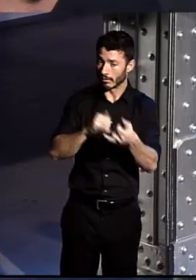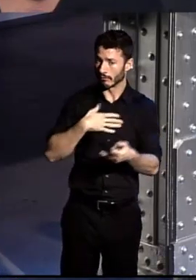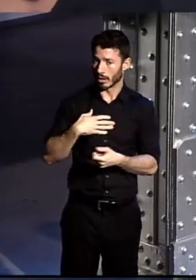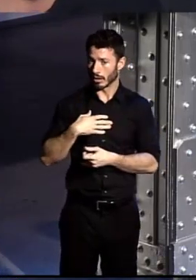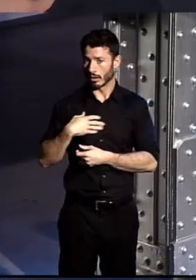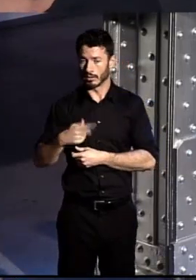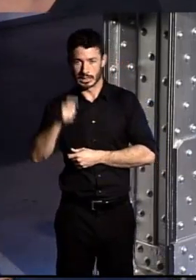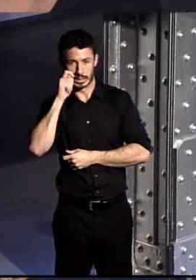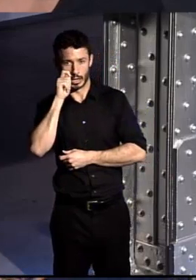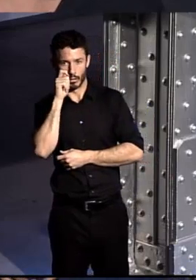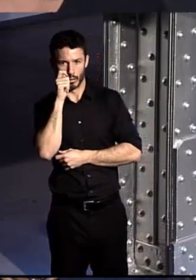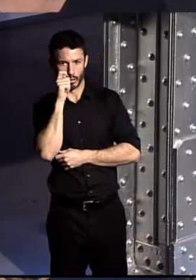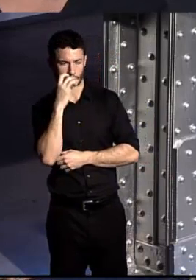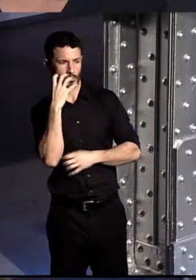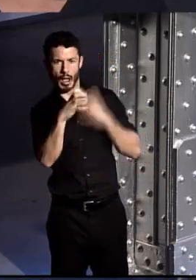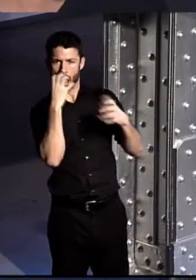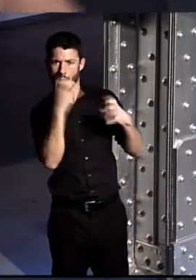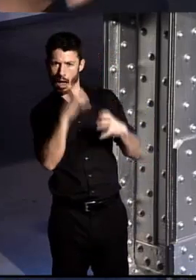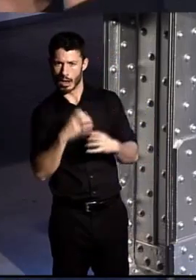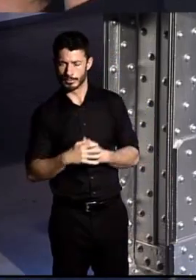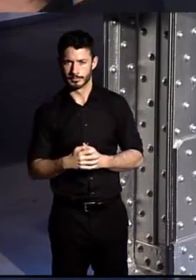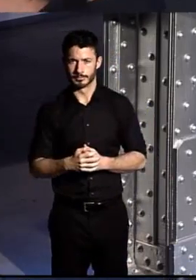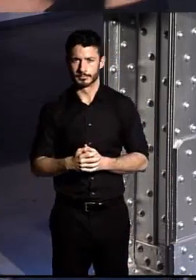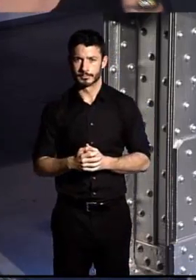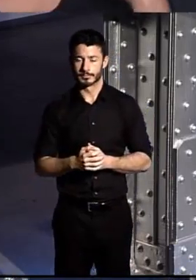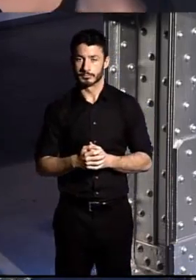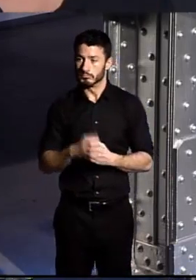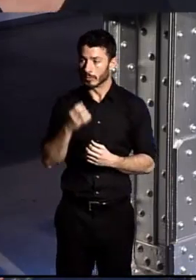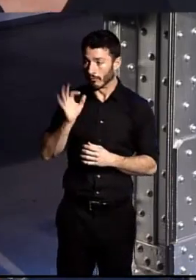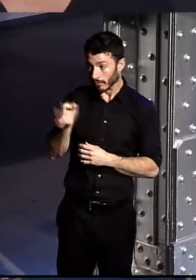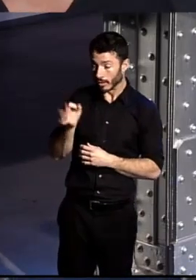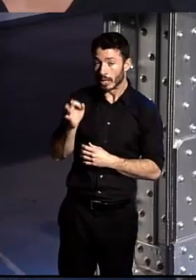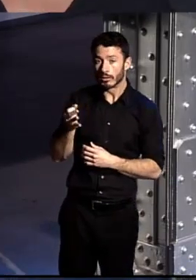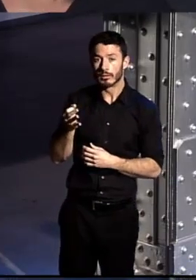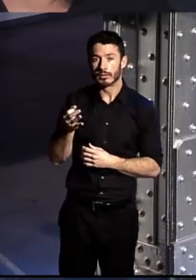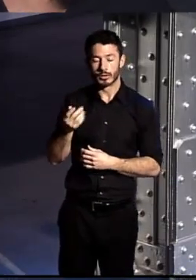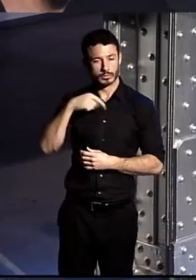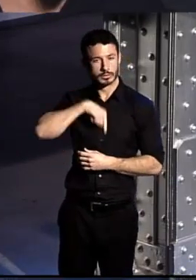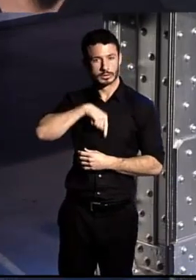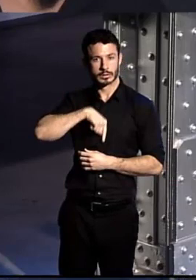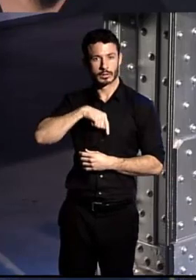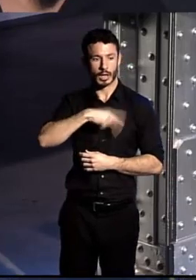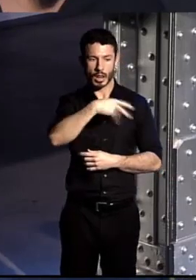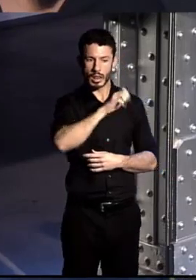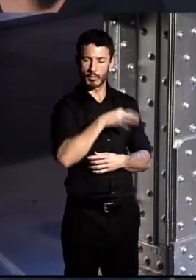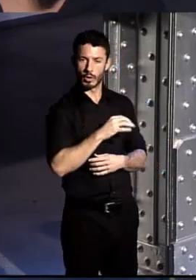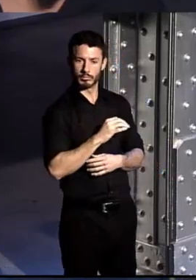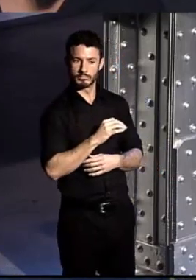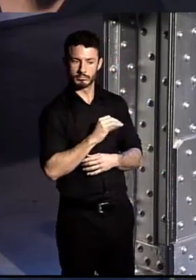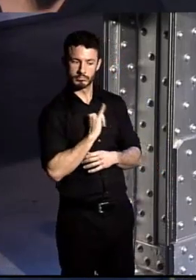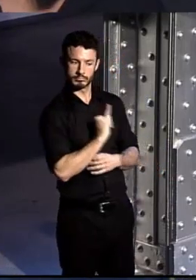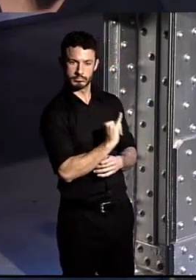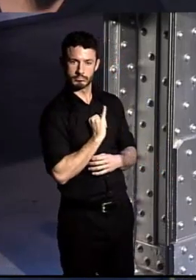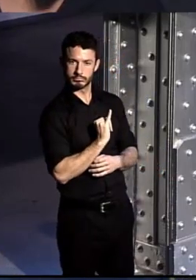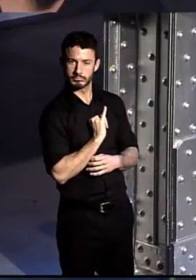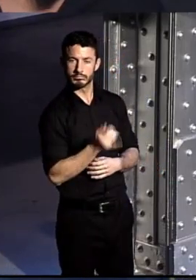Es verdad, mucho más. Pero bueno, el caso es que yo me sentí más apegada a Nemo. Y no creas, Almudena,